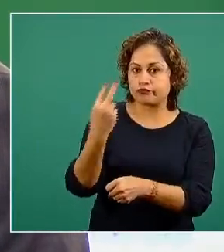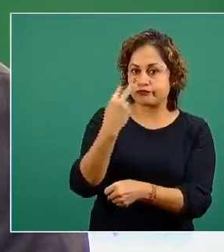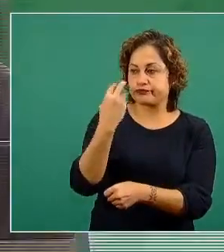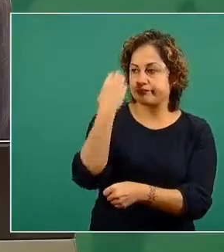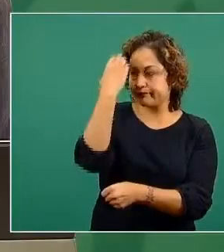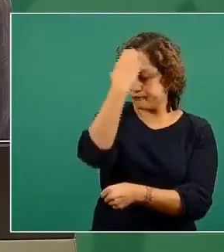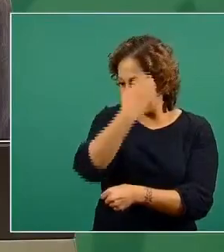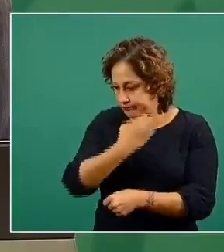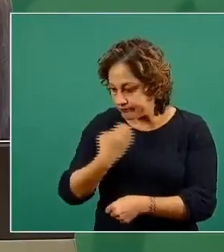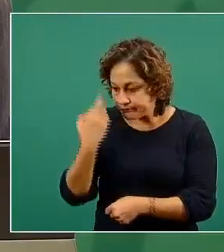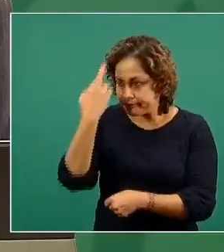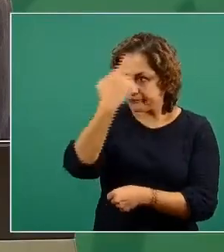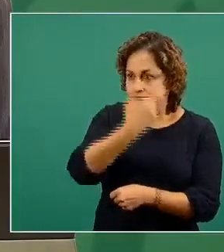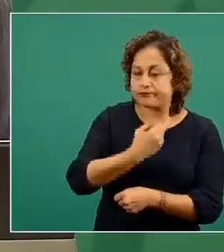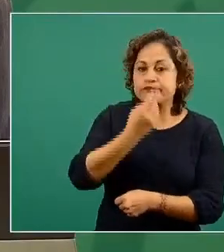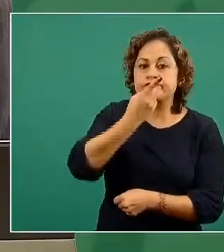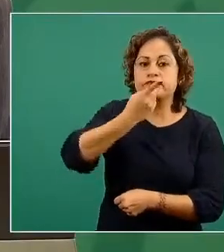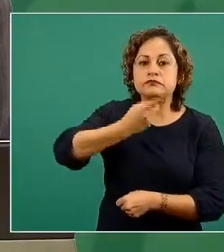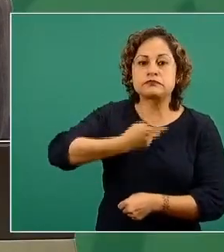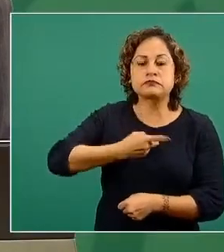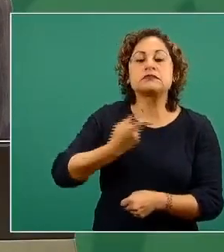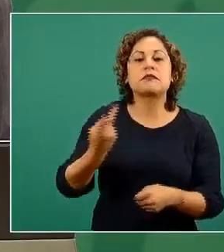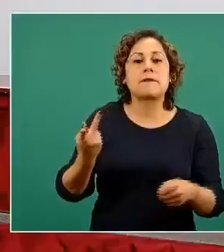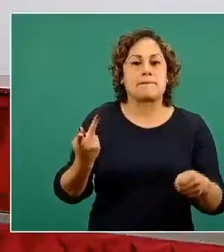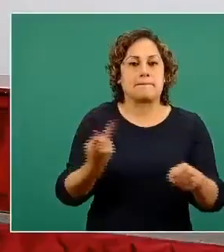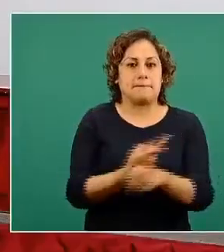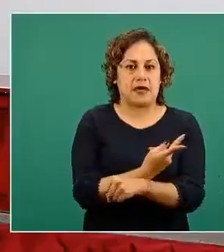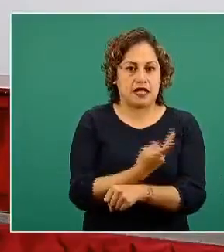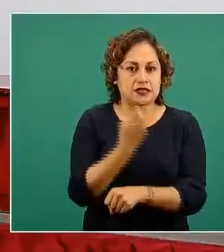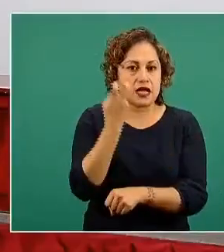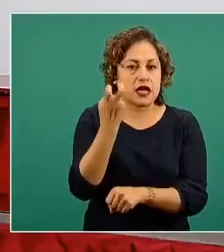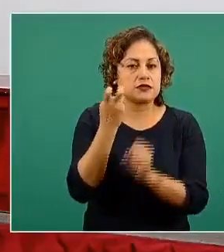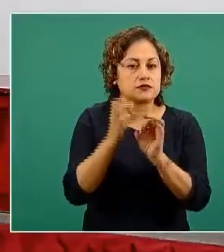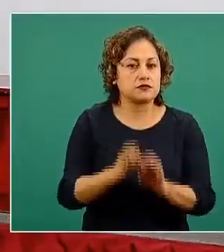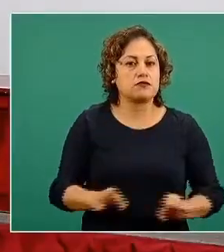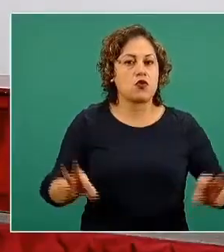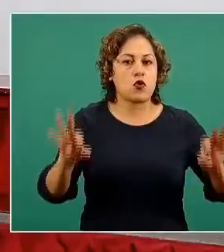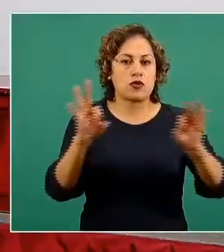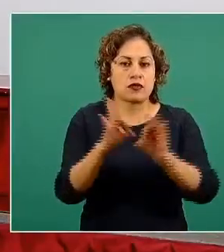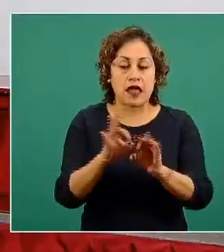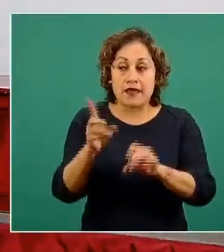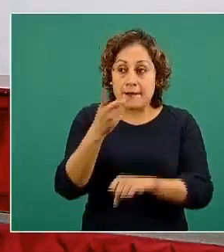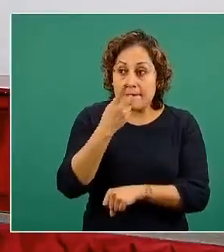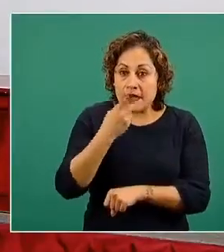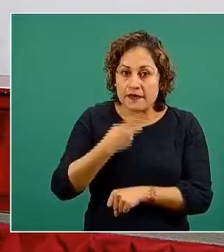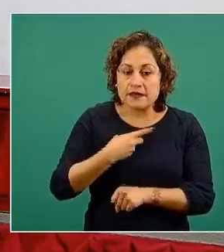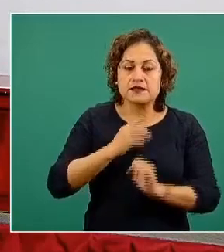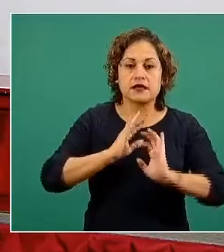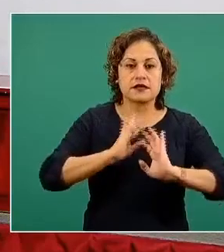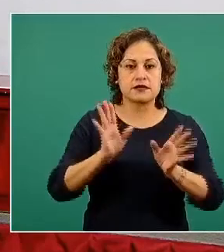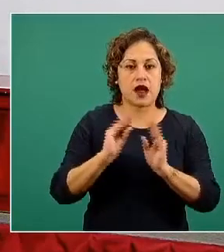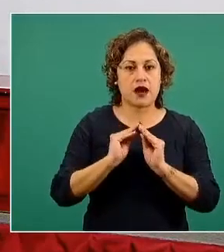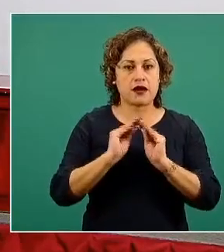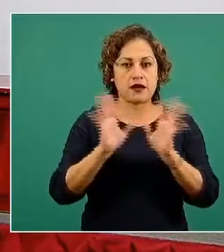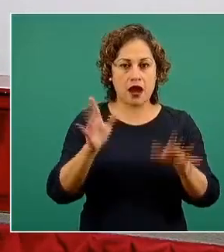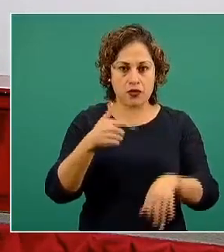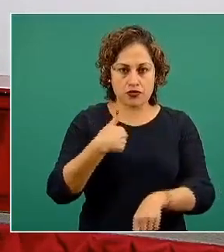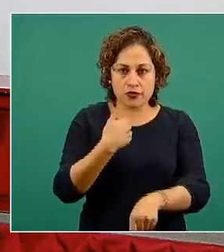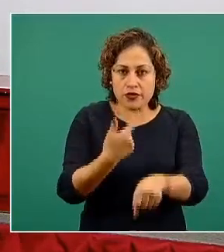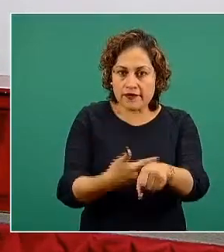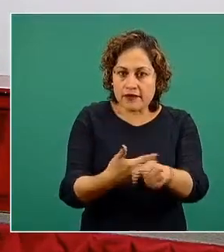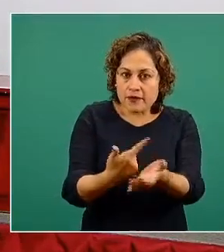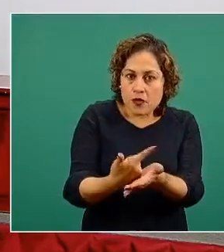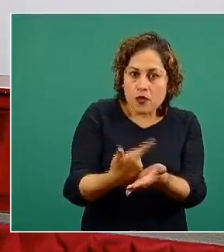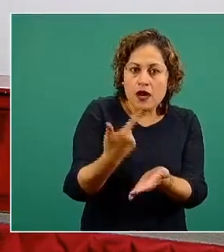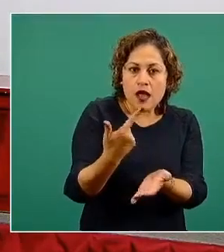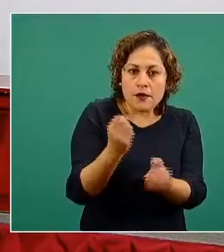el médico o médica que evalúe el caso va a tener elementos objetivos para decir pues, cuál es la gravedad